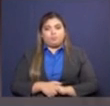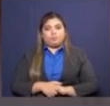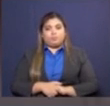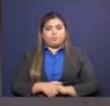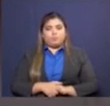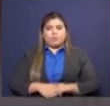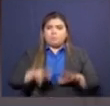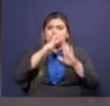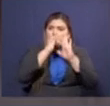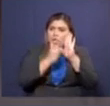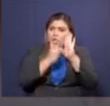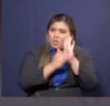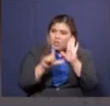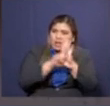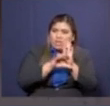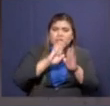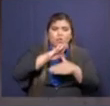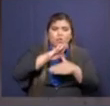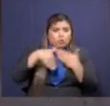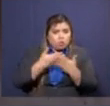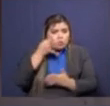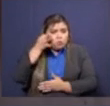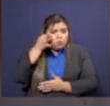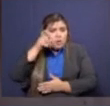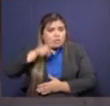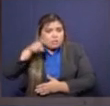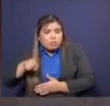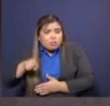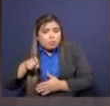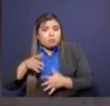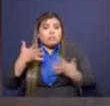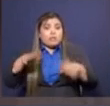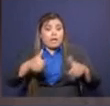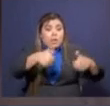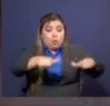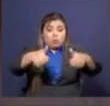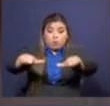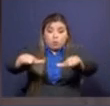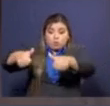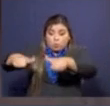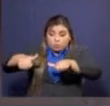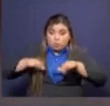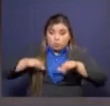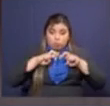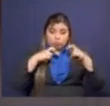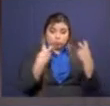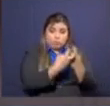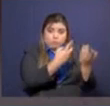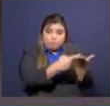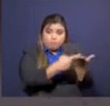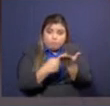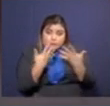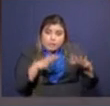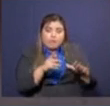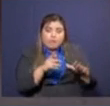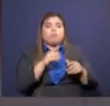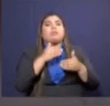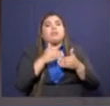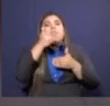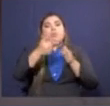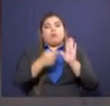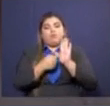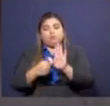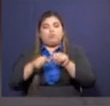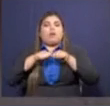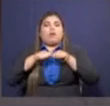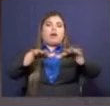Los proyectos de leyes necesarios, producto de los acuerdos de la mesa tripartita, serán presentados a